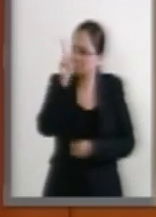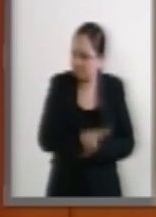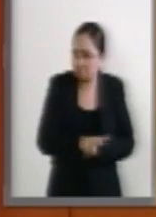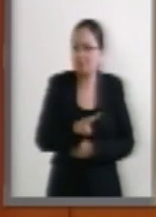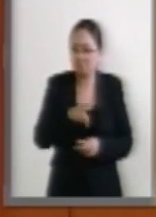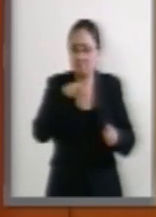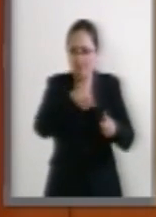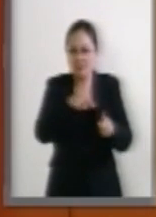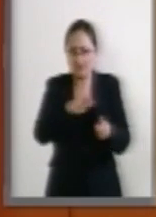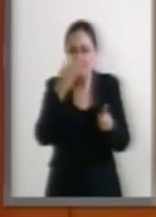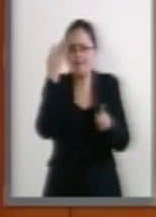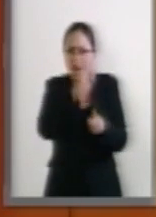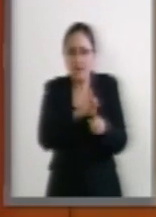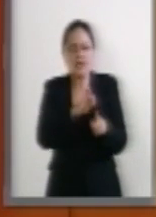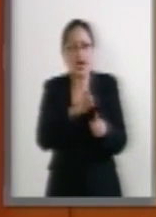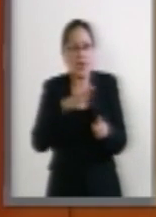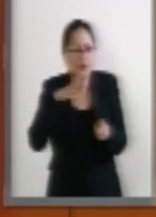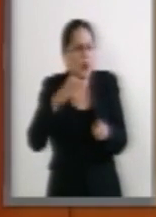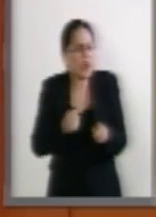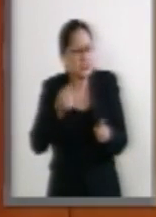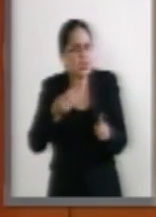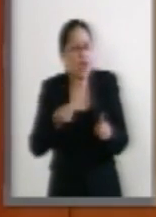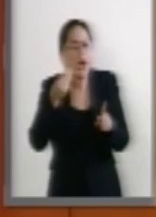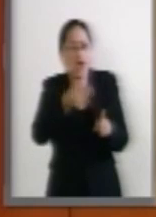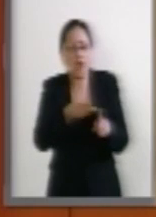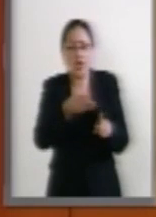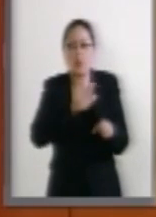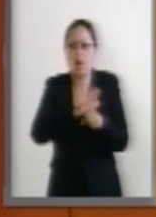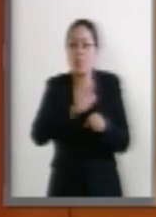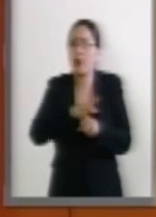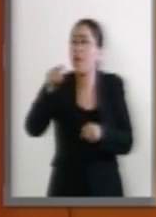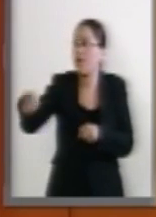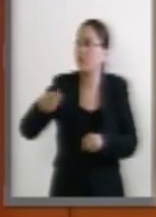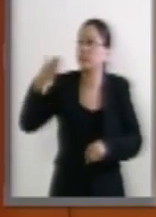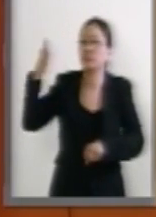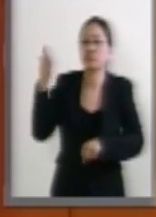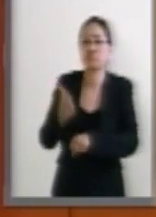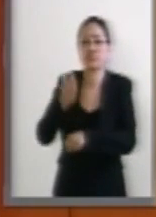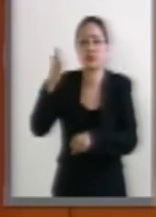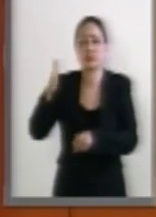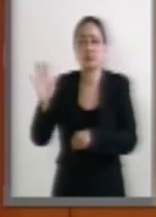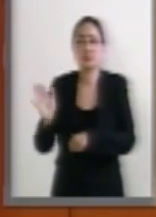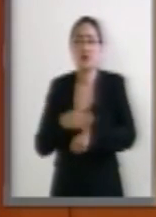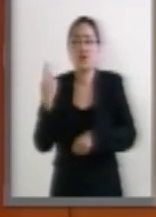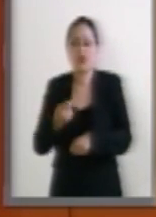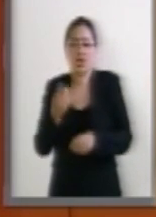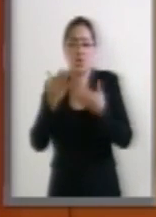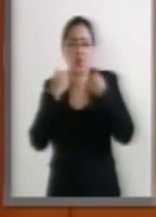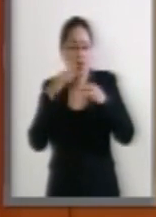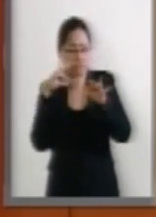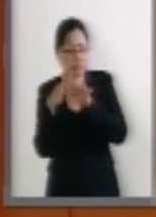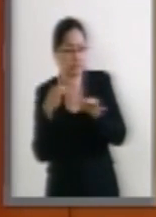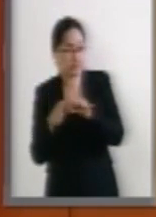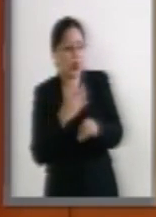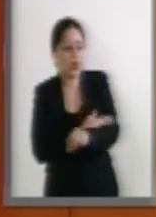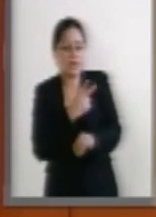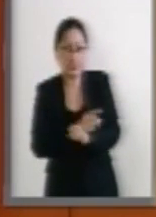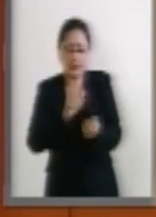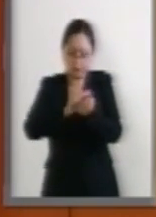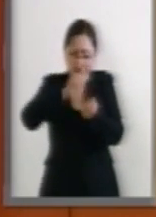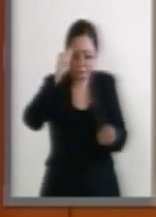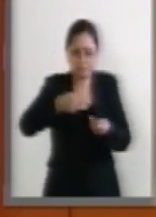de manera dolosa, sea motivo de sanción por incumplimiento de obligaciones de transparencia.